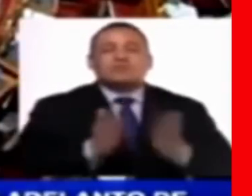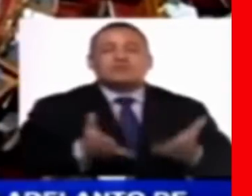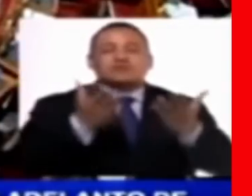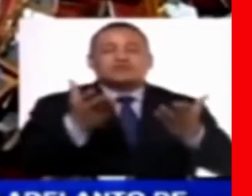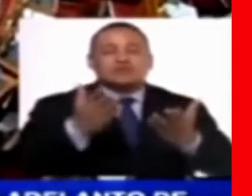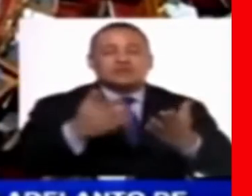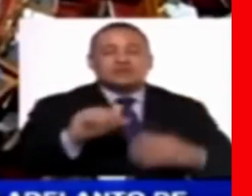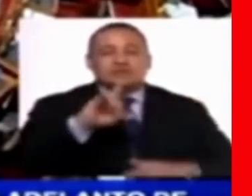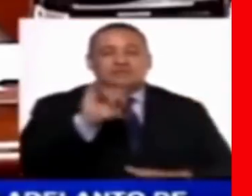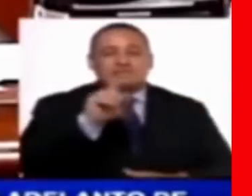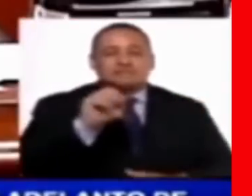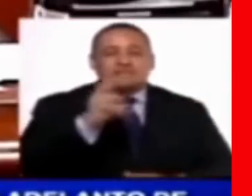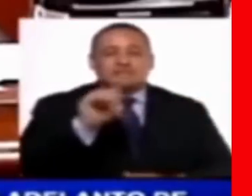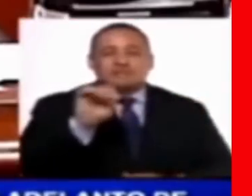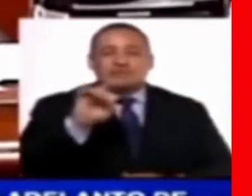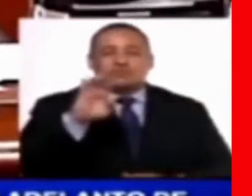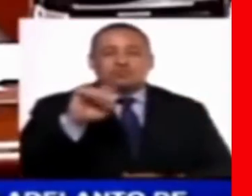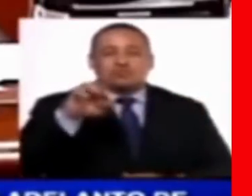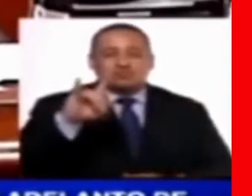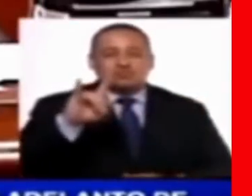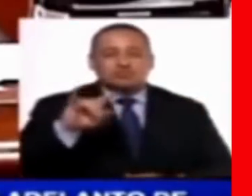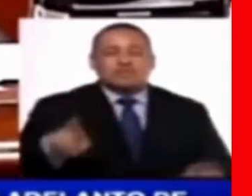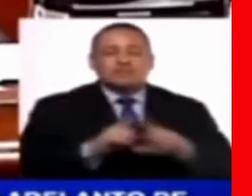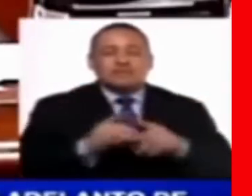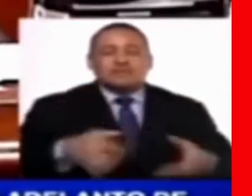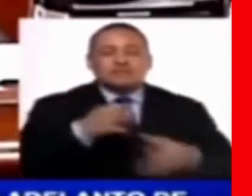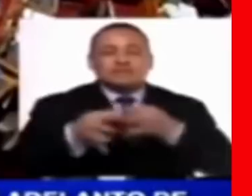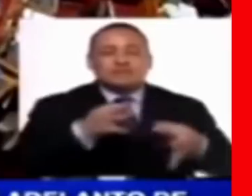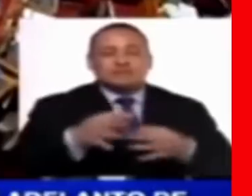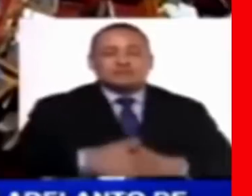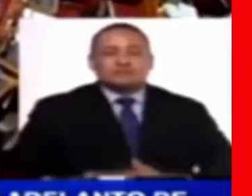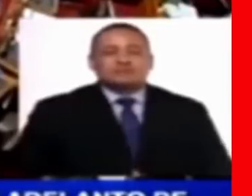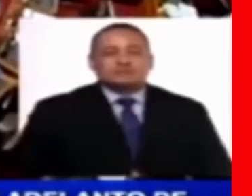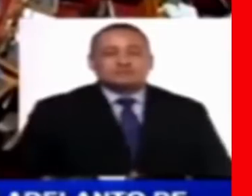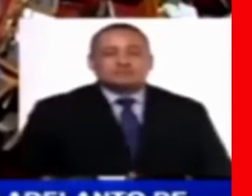congresista Lizarzaburu. Congresista, adelante.